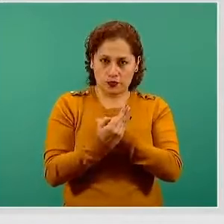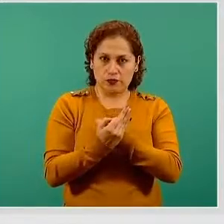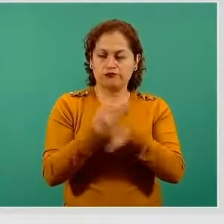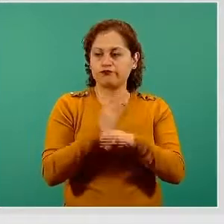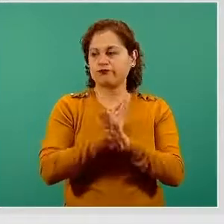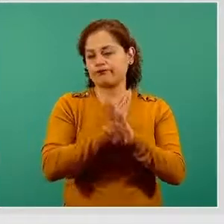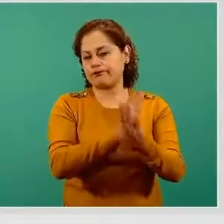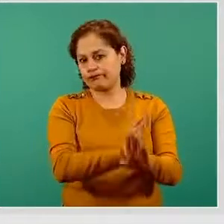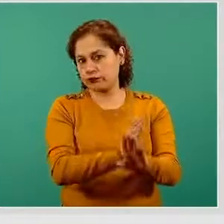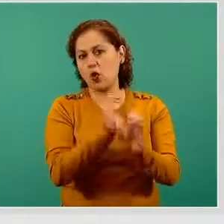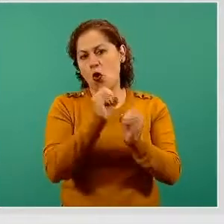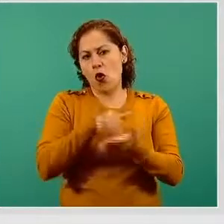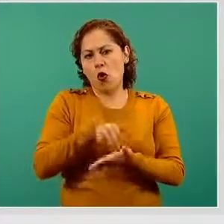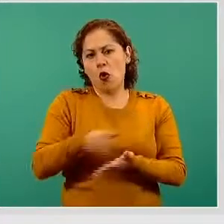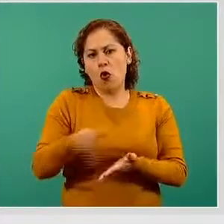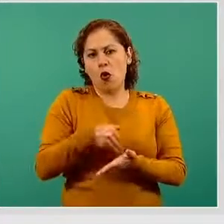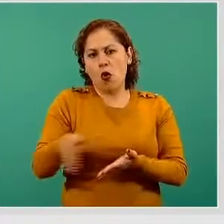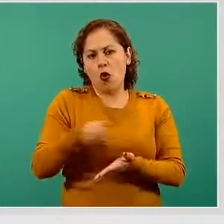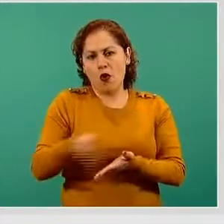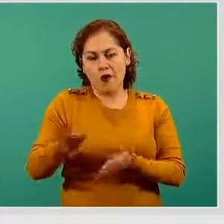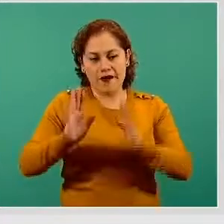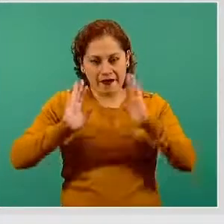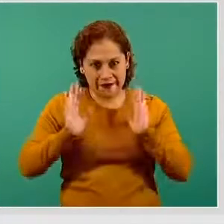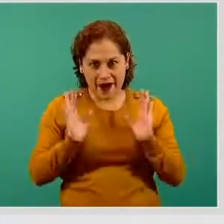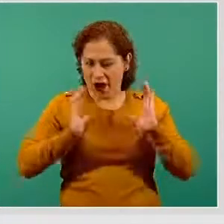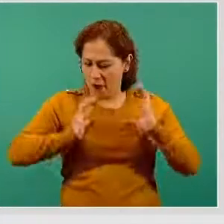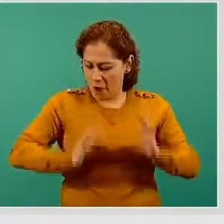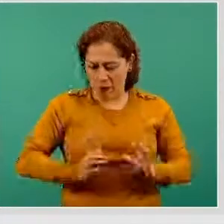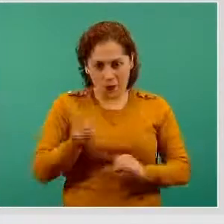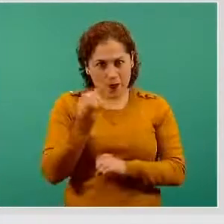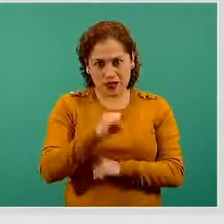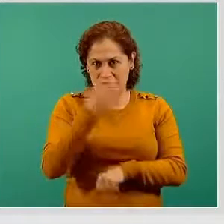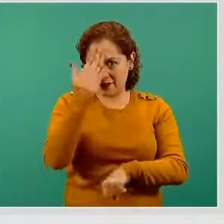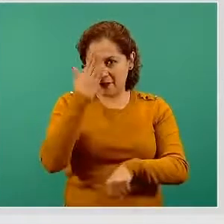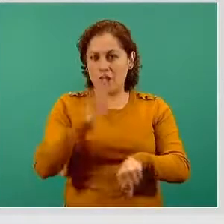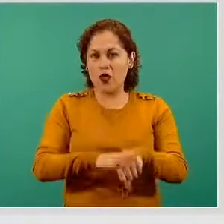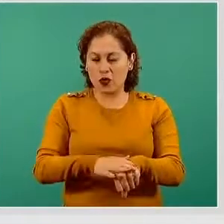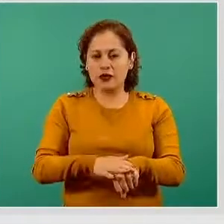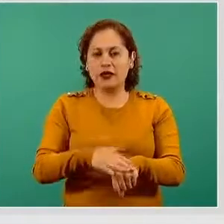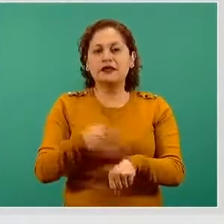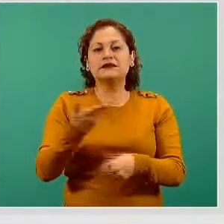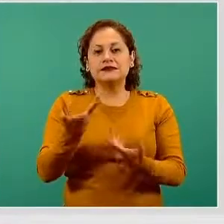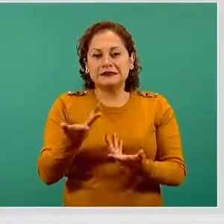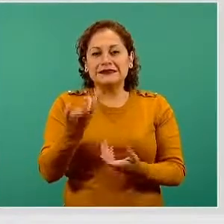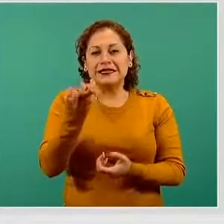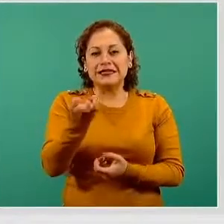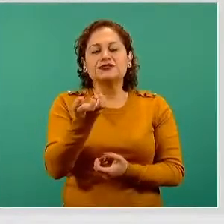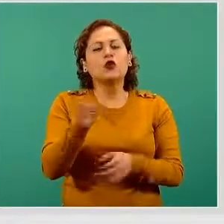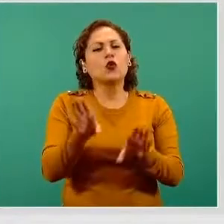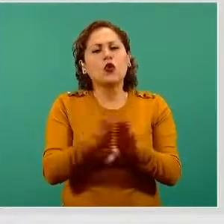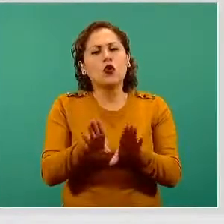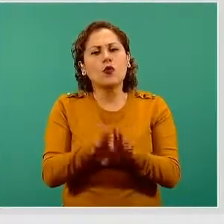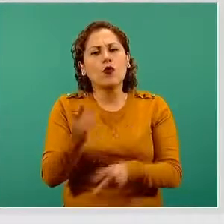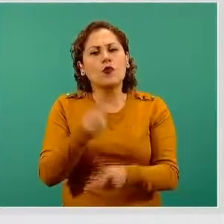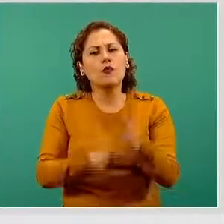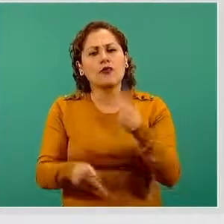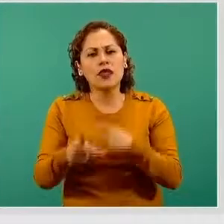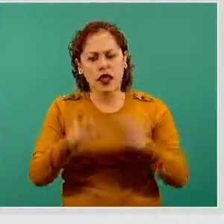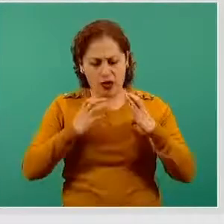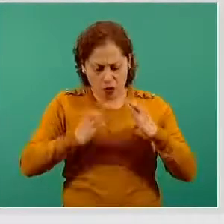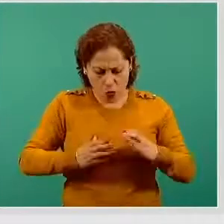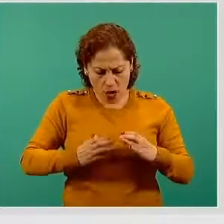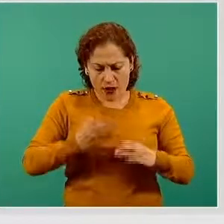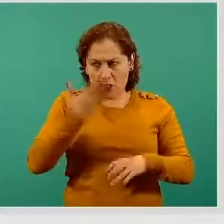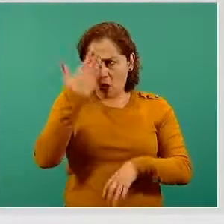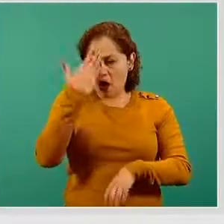poblacional, al tenerlas, nos permiten obviamente tener cierta mitigación de la